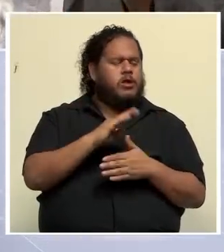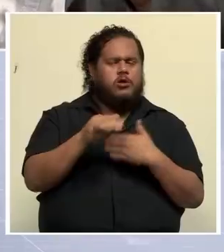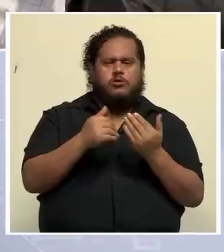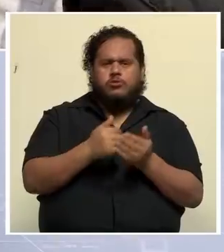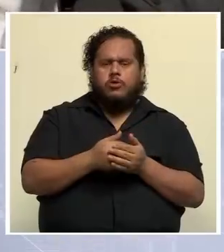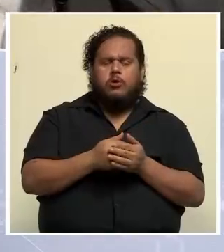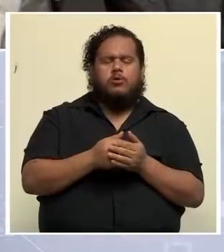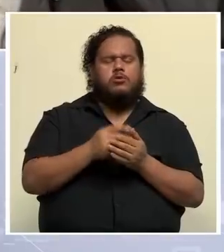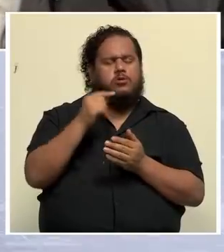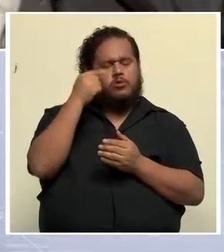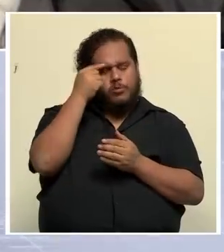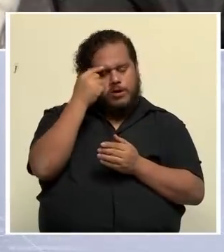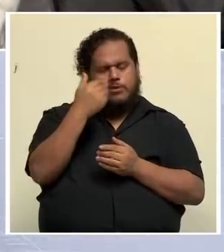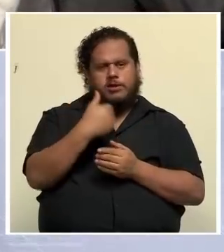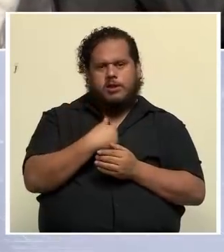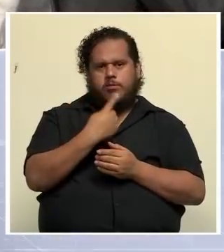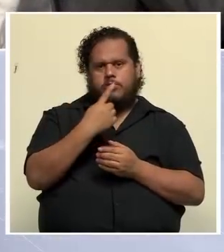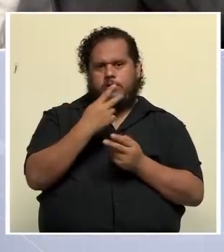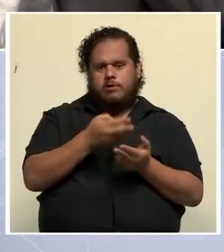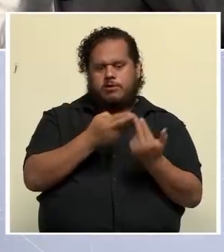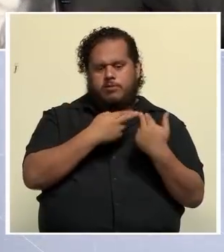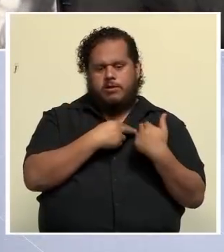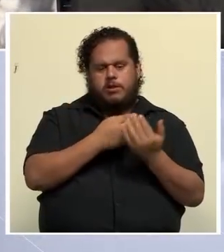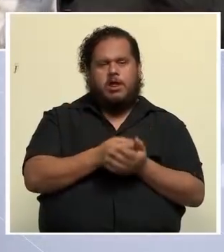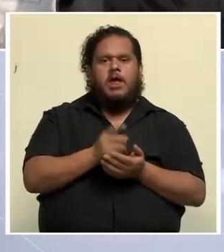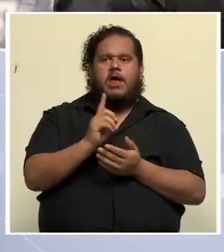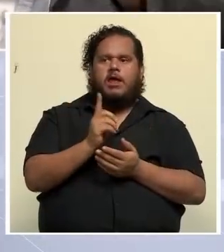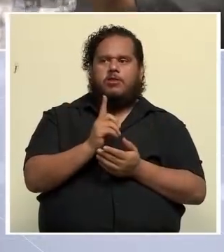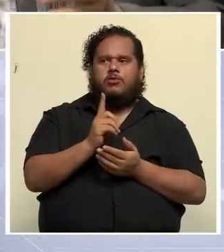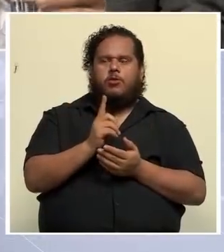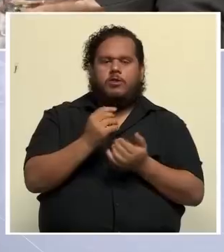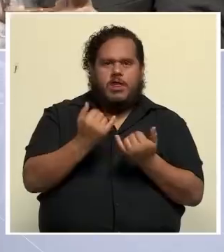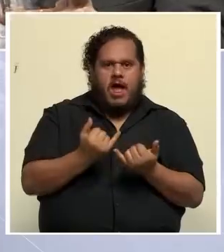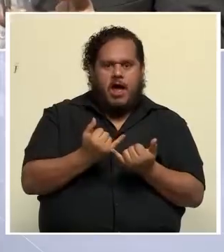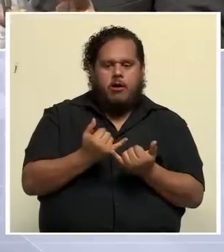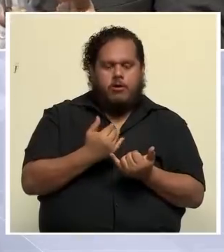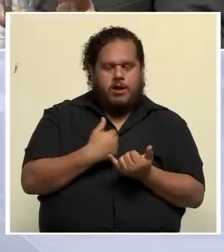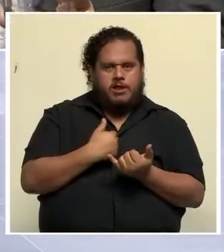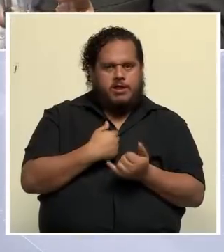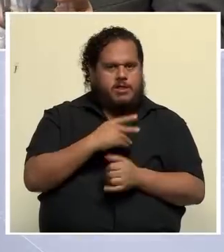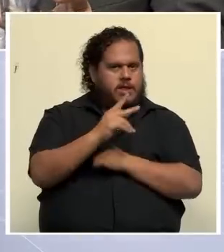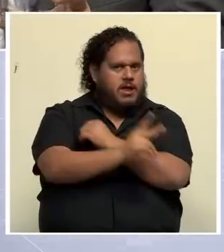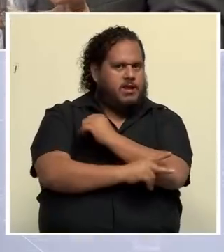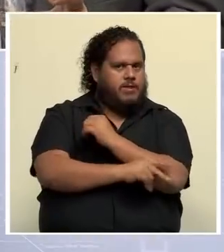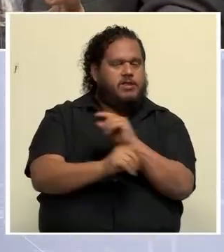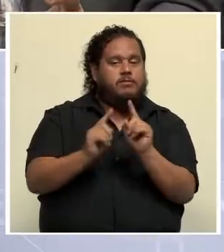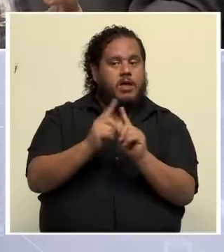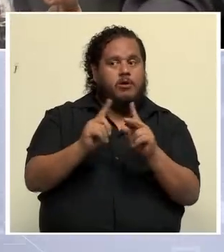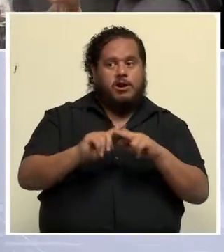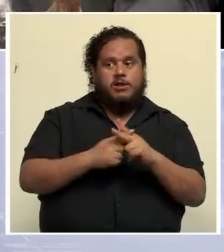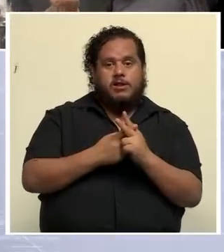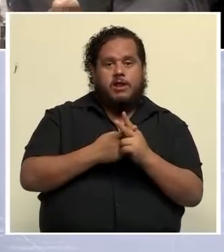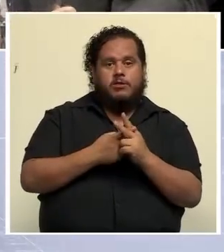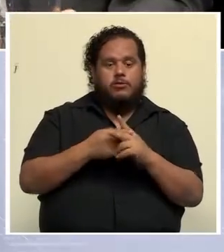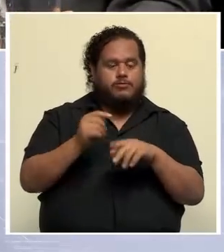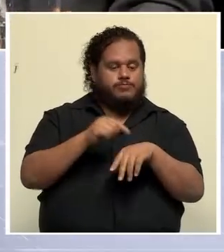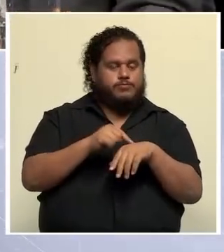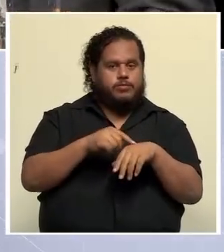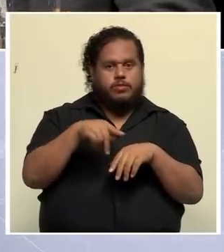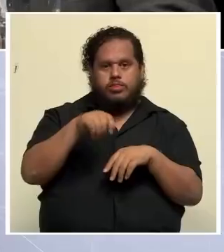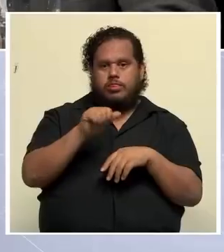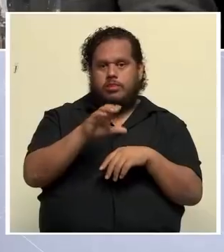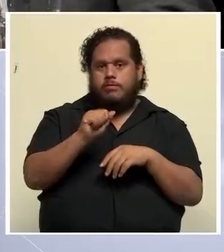gobiernos tenemos una responsabilidad en donde está el país, pero al iniciarse el periodo PAC, la deuda